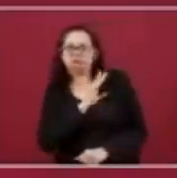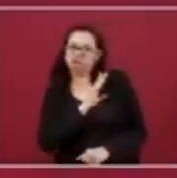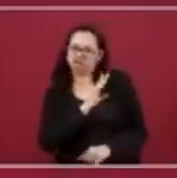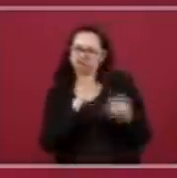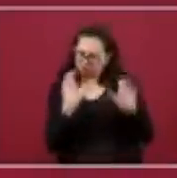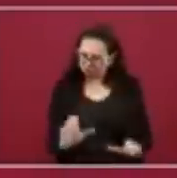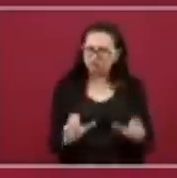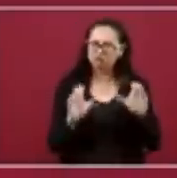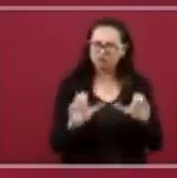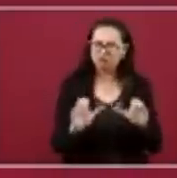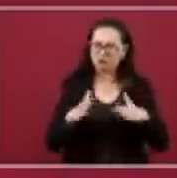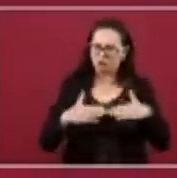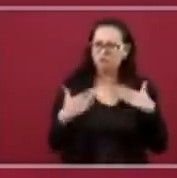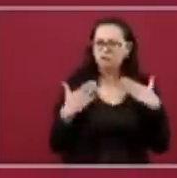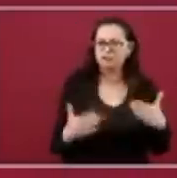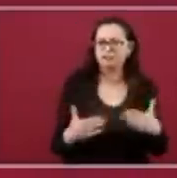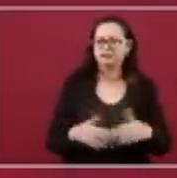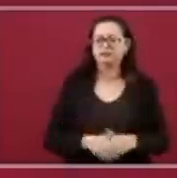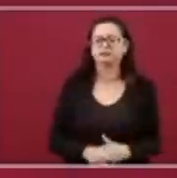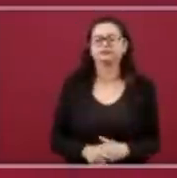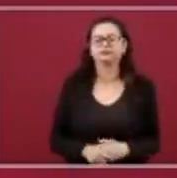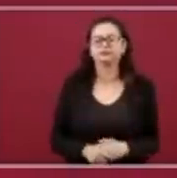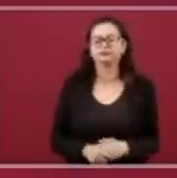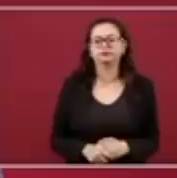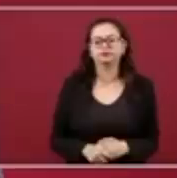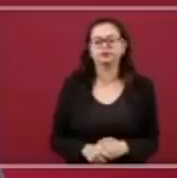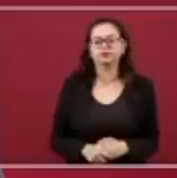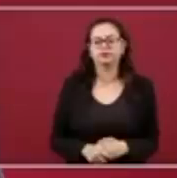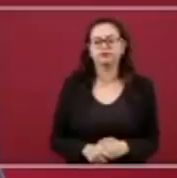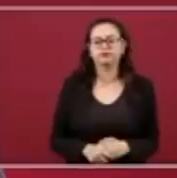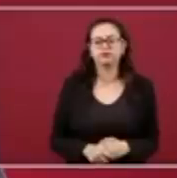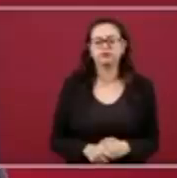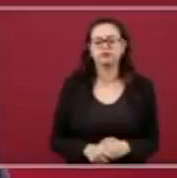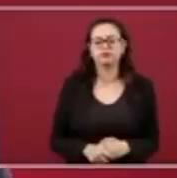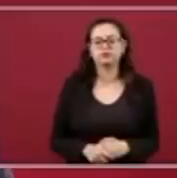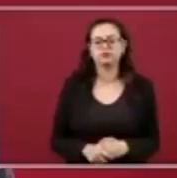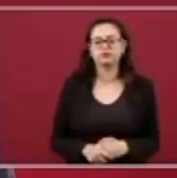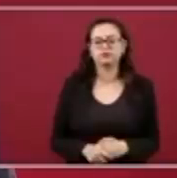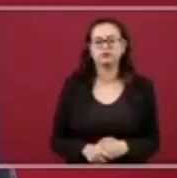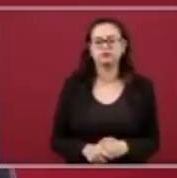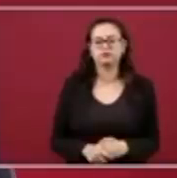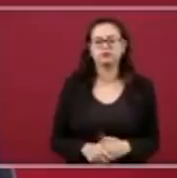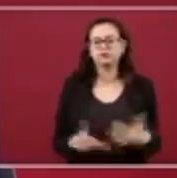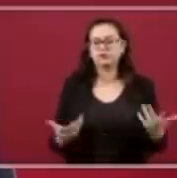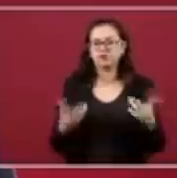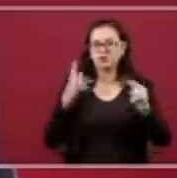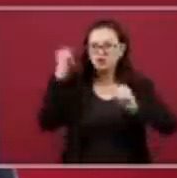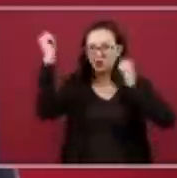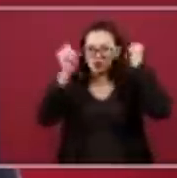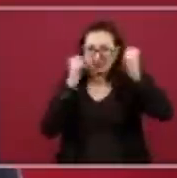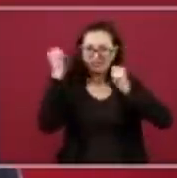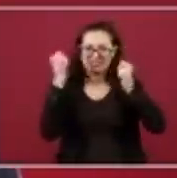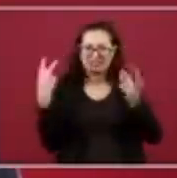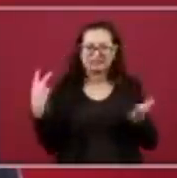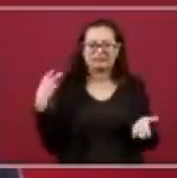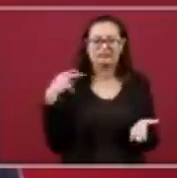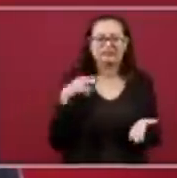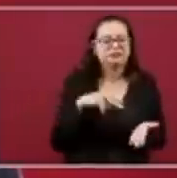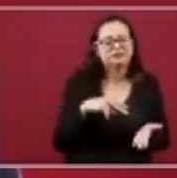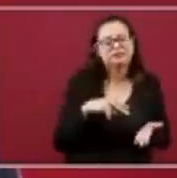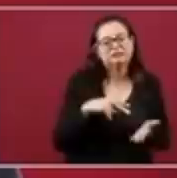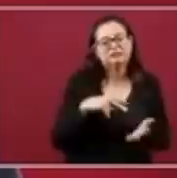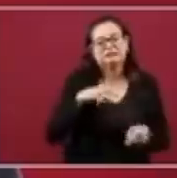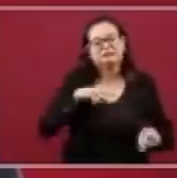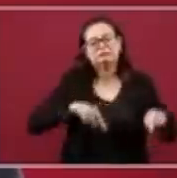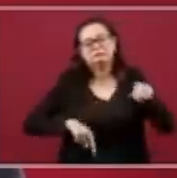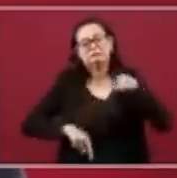país. Lo que afecta más el ingreso de turistas